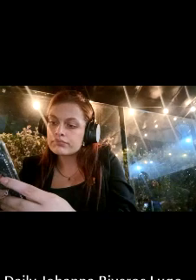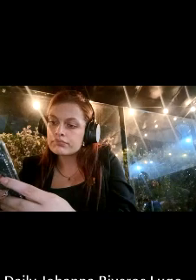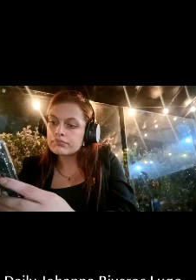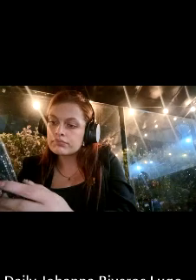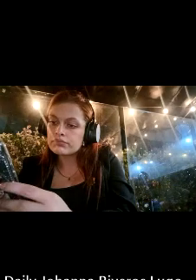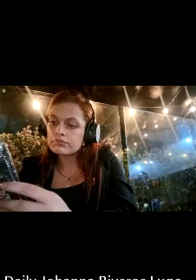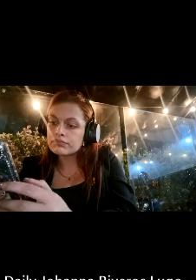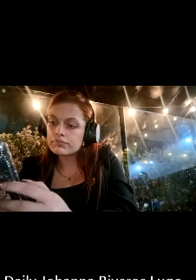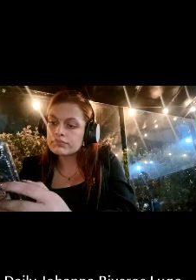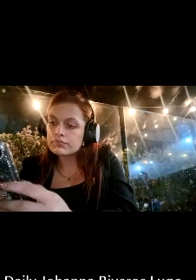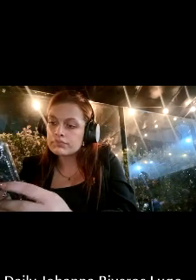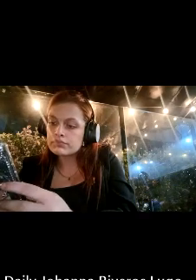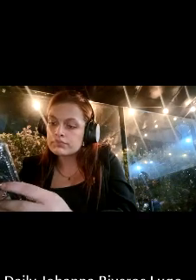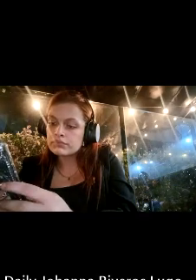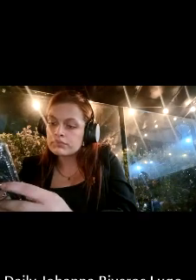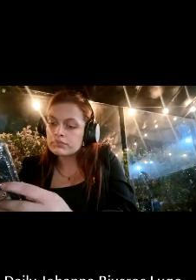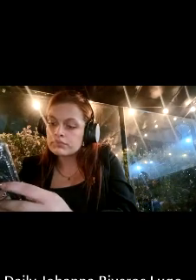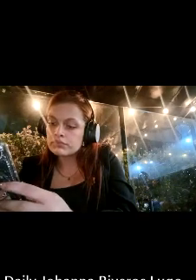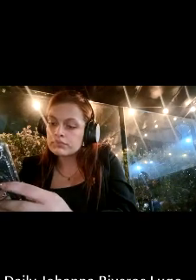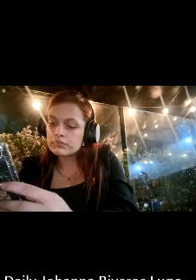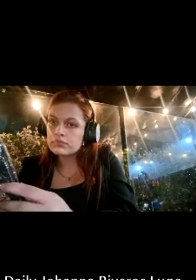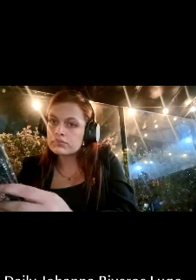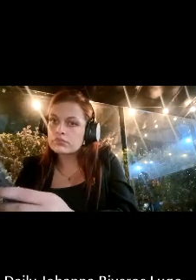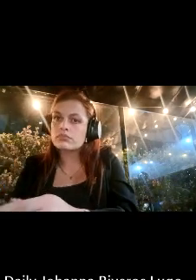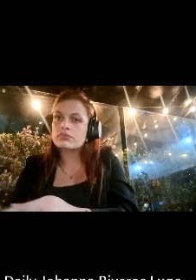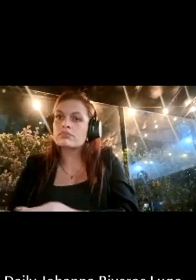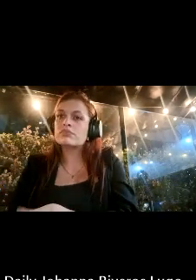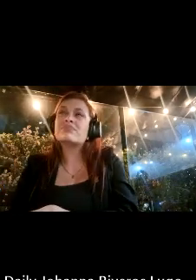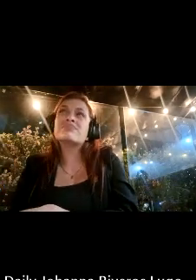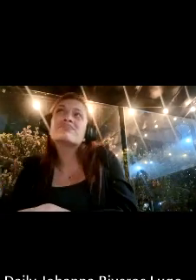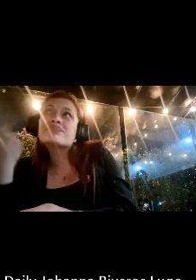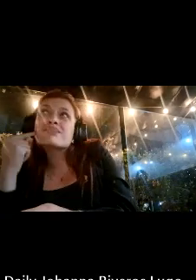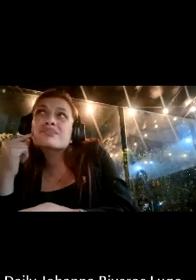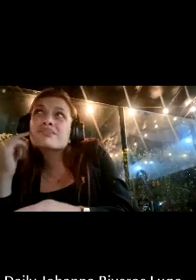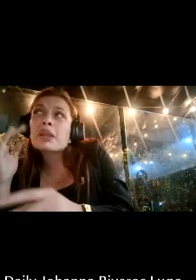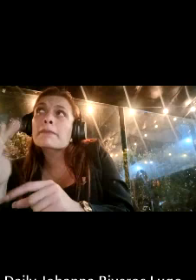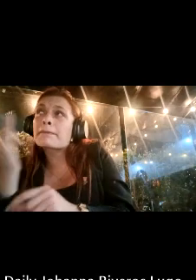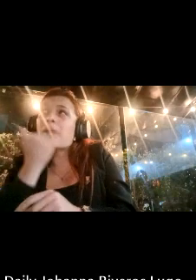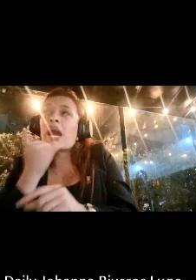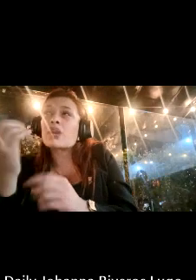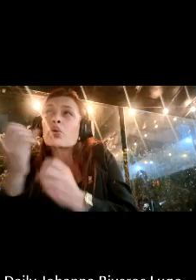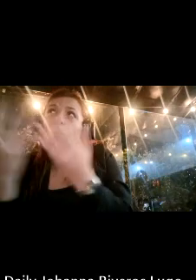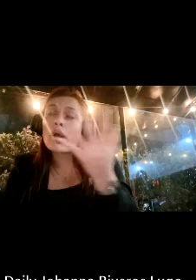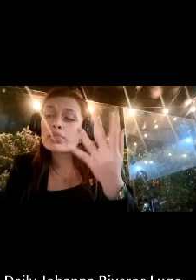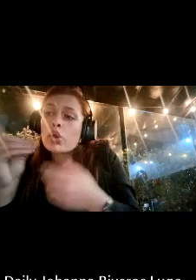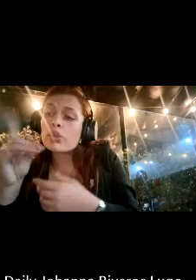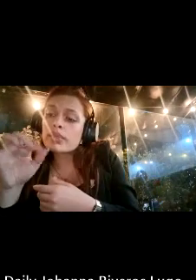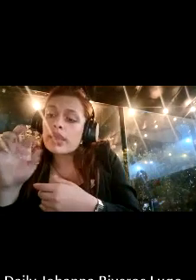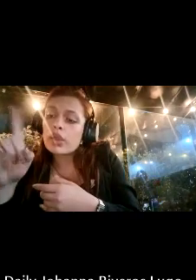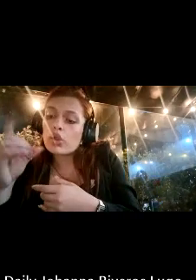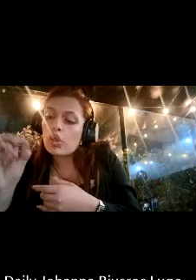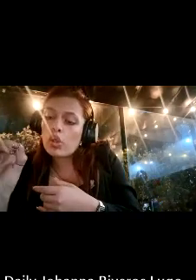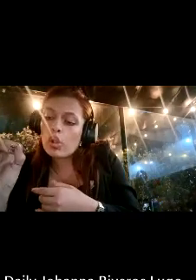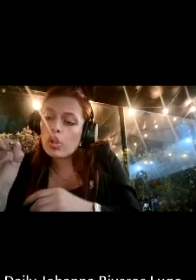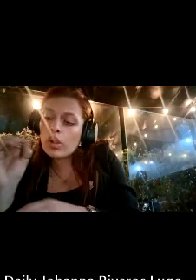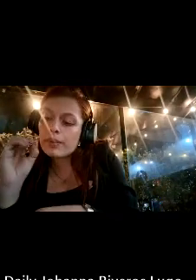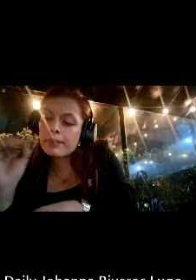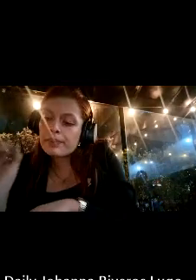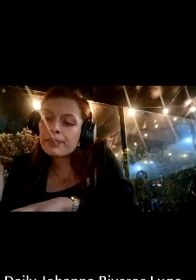Eh, no te escuché bien. ¿Cuánto me dijiste, 300 Diego? kilómetros por segundo. a